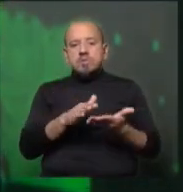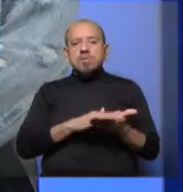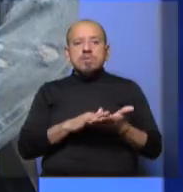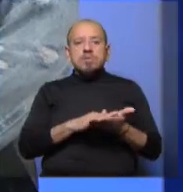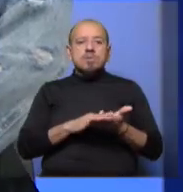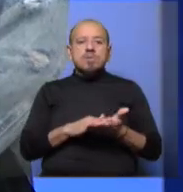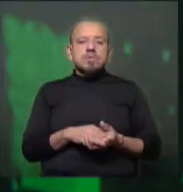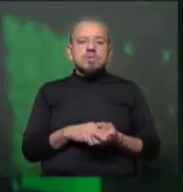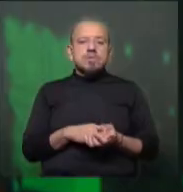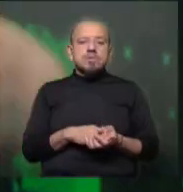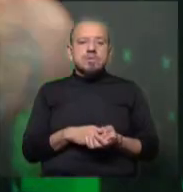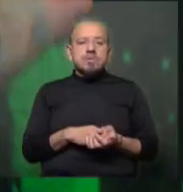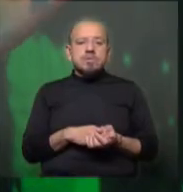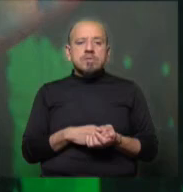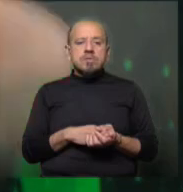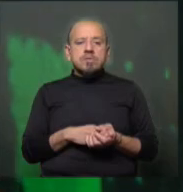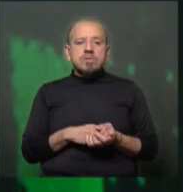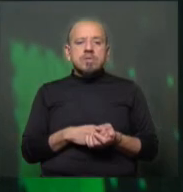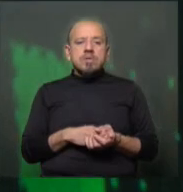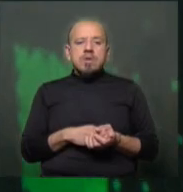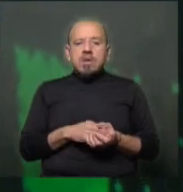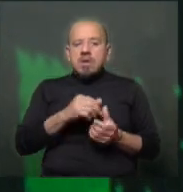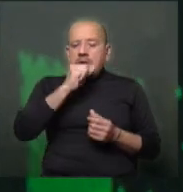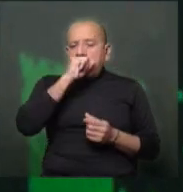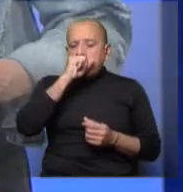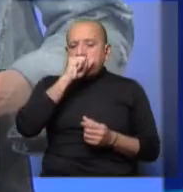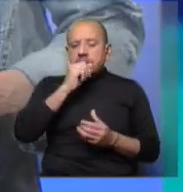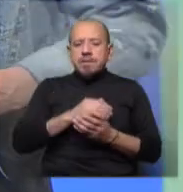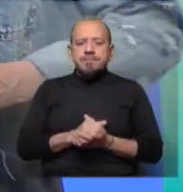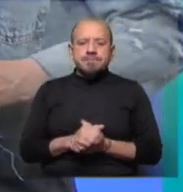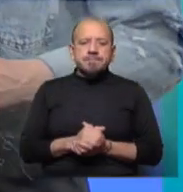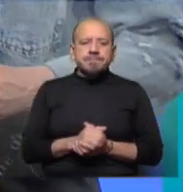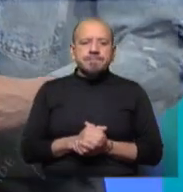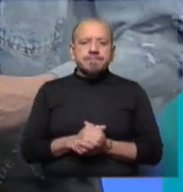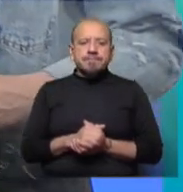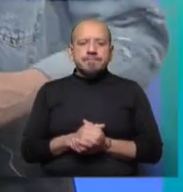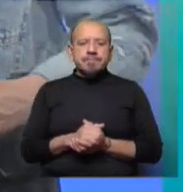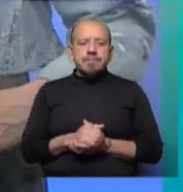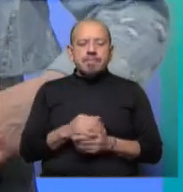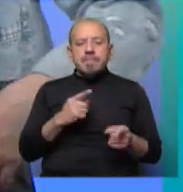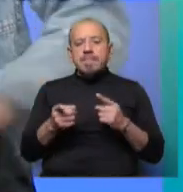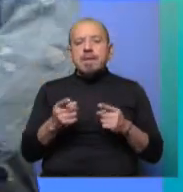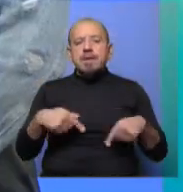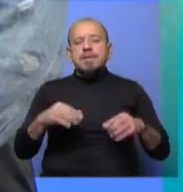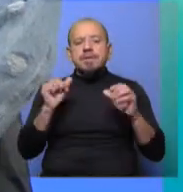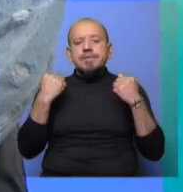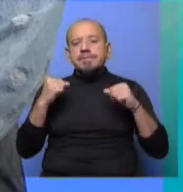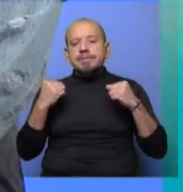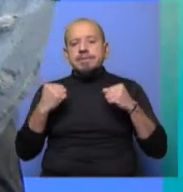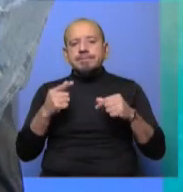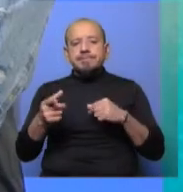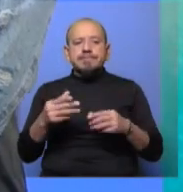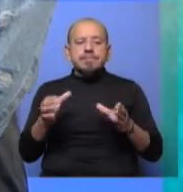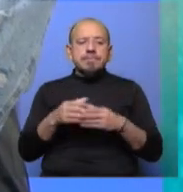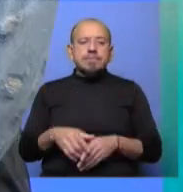así como estrellita ninja, así chiquitito. Claro, sí, tremendo. Me imagino que es un show que se ensaya, decía, son una banda de